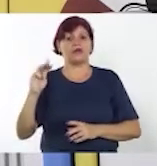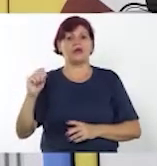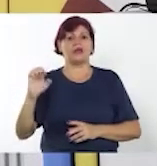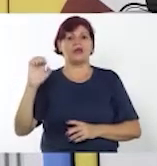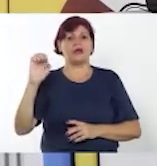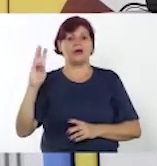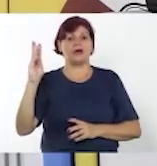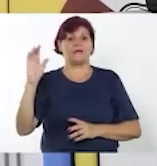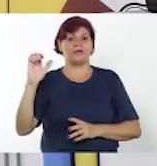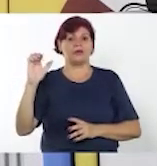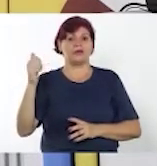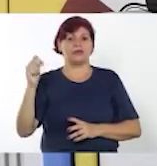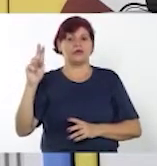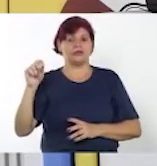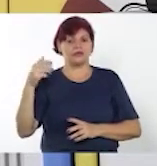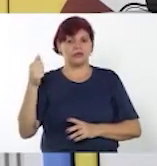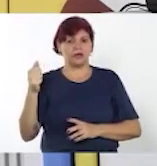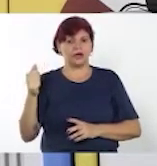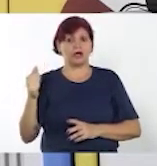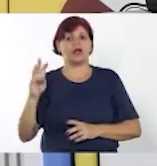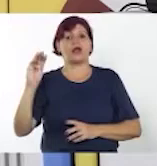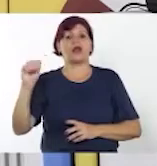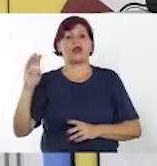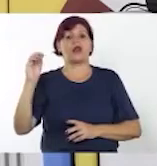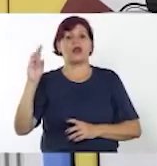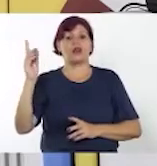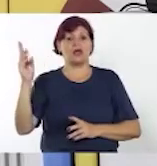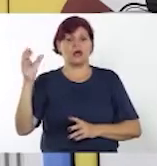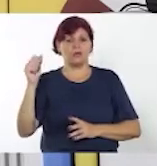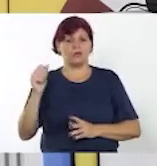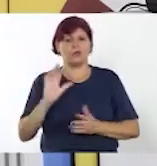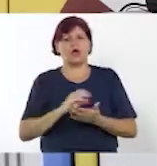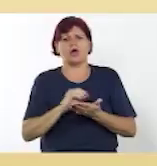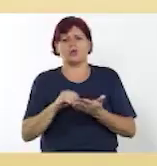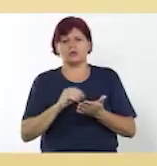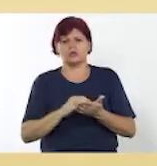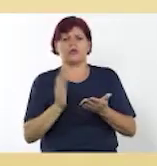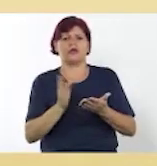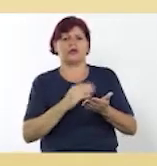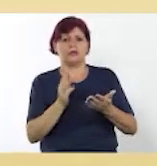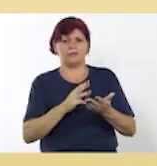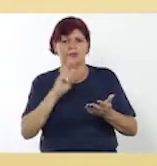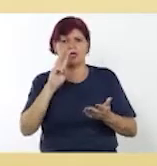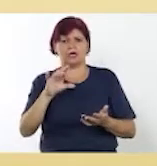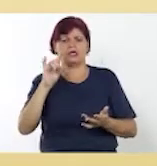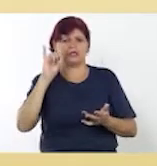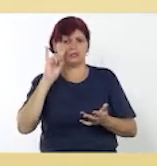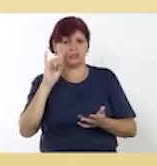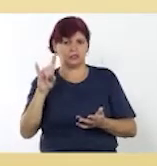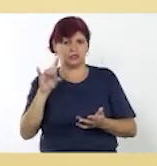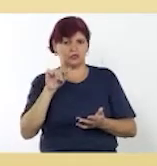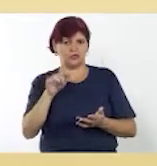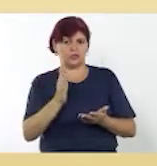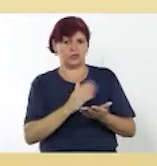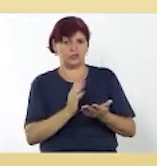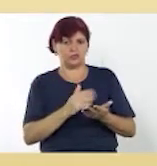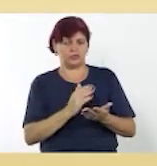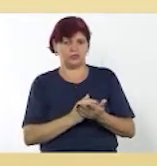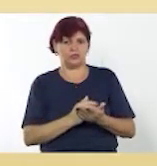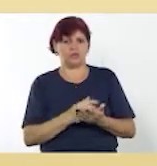tienen resumido en su folleto de estadística descriptiva en la página 39. Nosotros